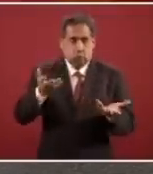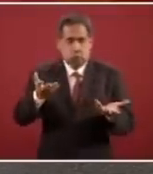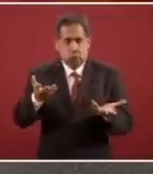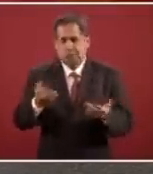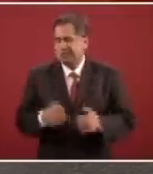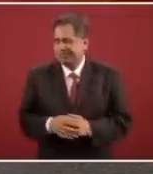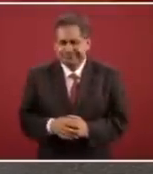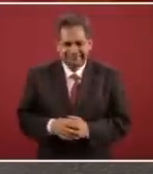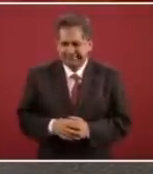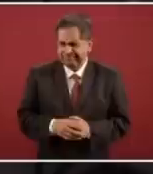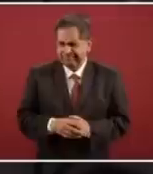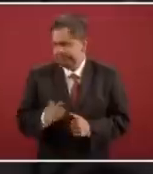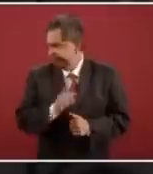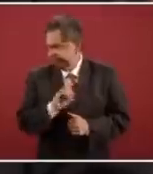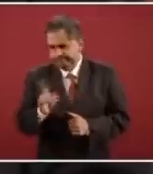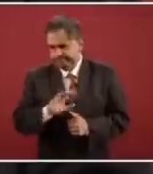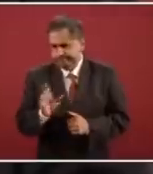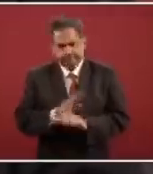¿Sí?